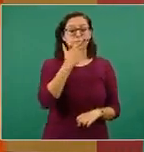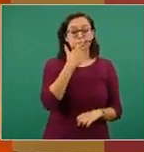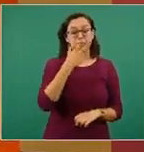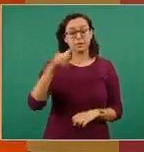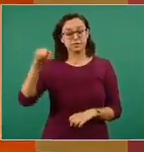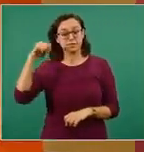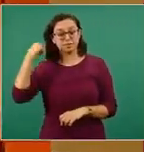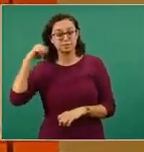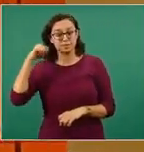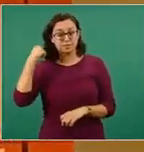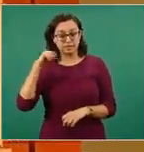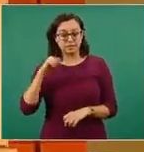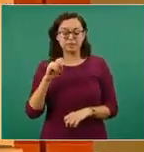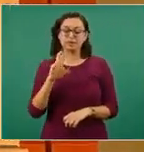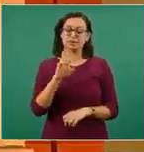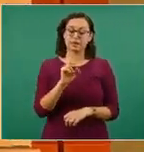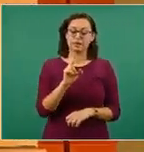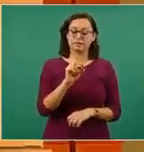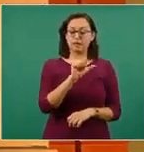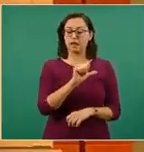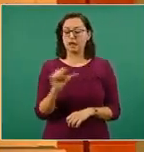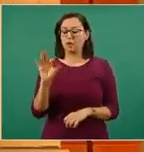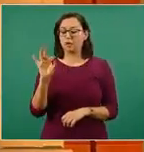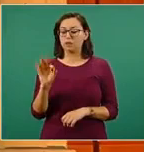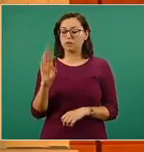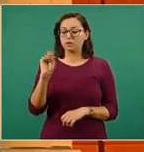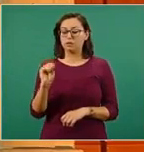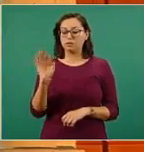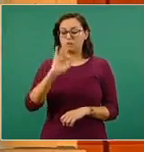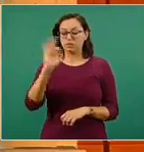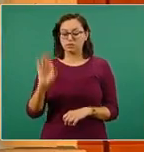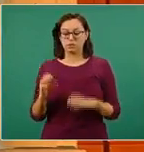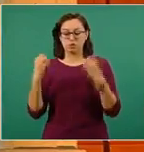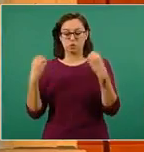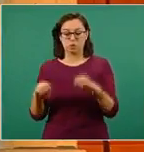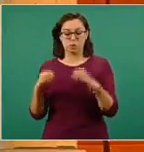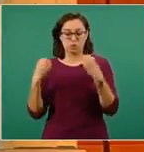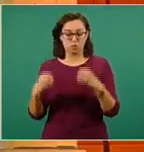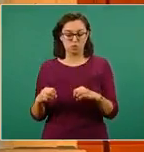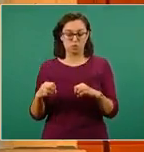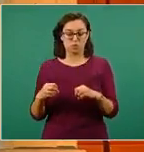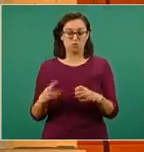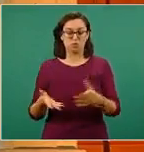se encuentran entre el 30 y el 49% de su ocupación y las restantes